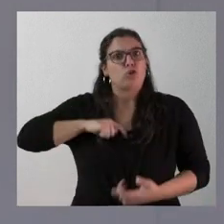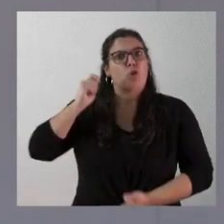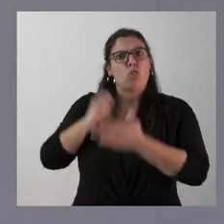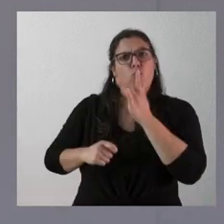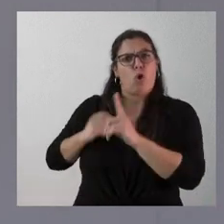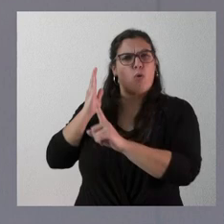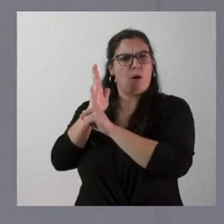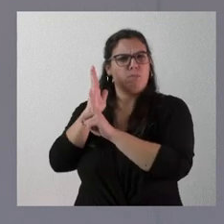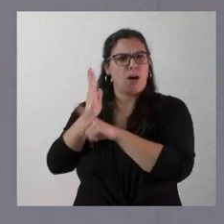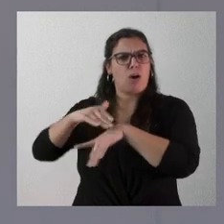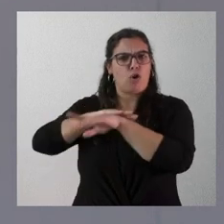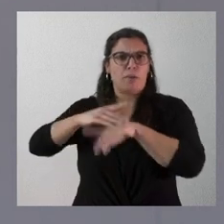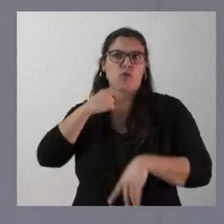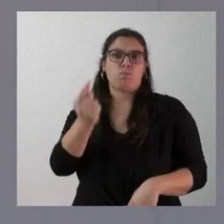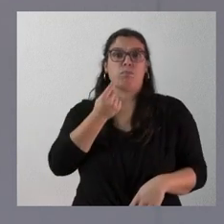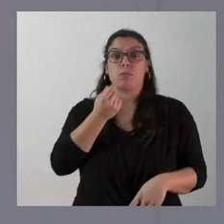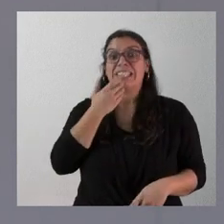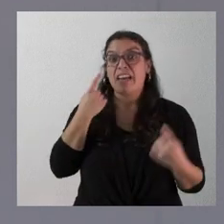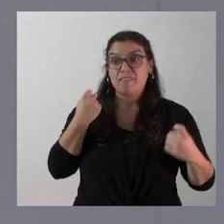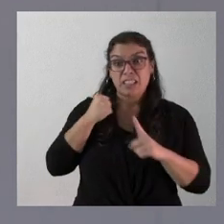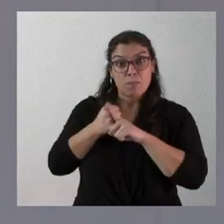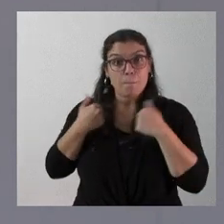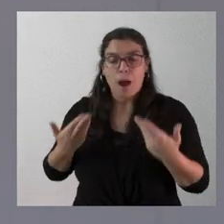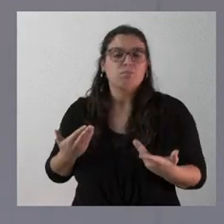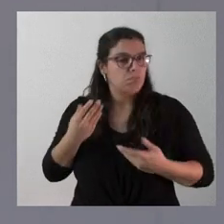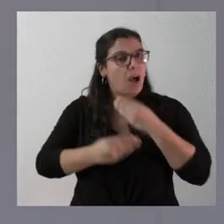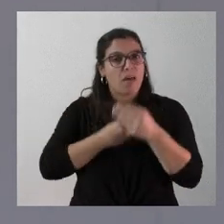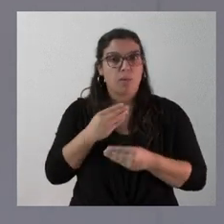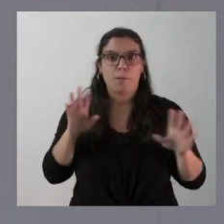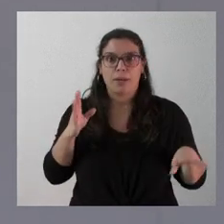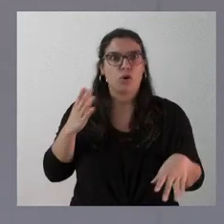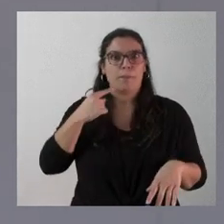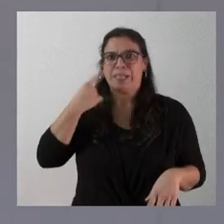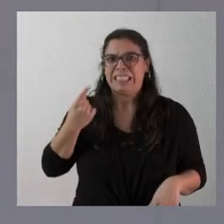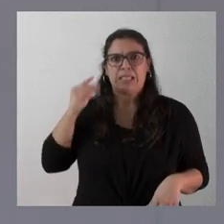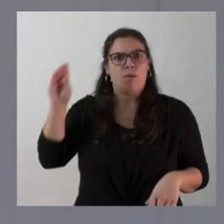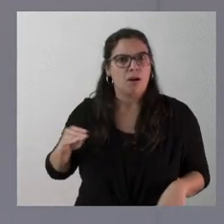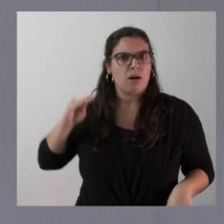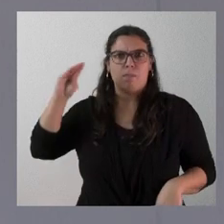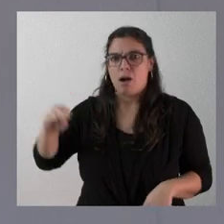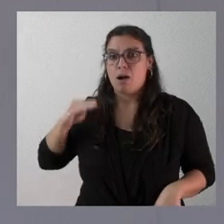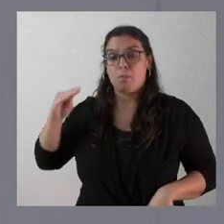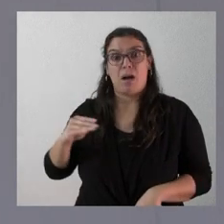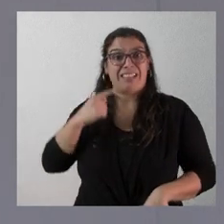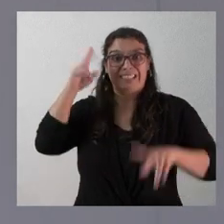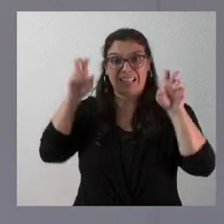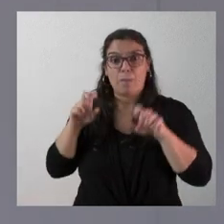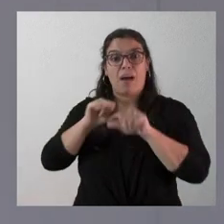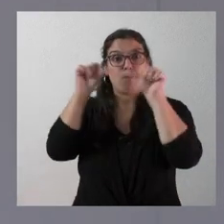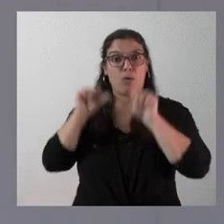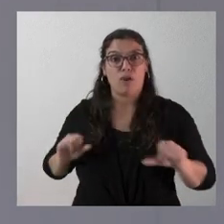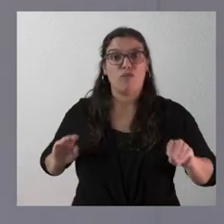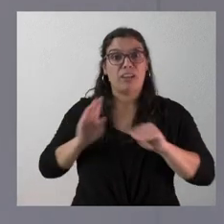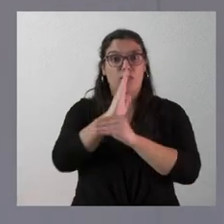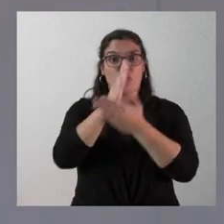gobierno si hace falta ser más duro en esta materia lo seremos pero no será por veces que no hemos insistido que la financiación autonómica se tiene que